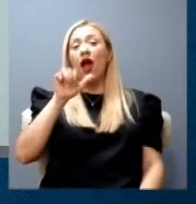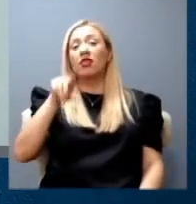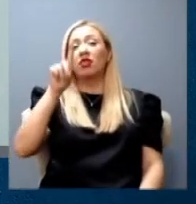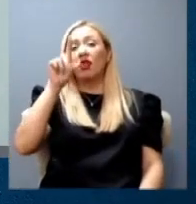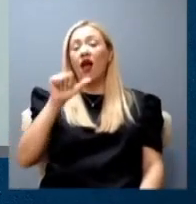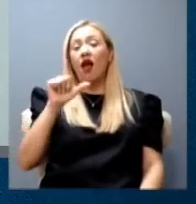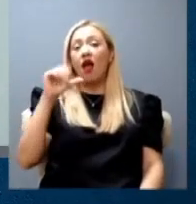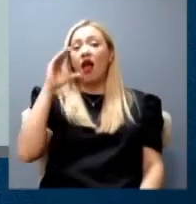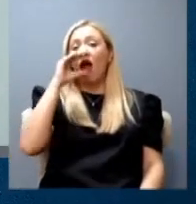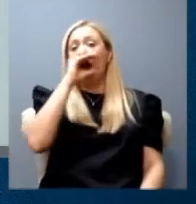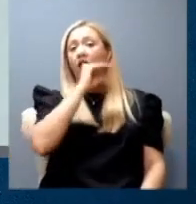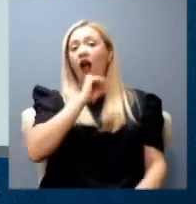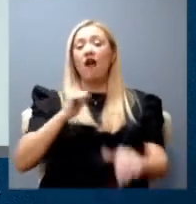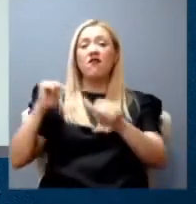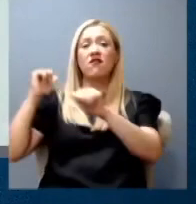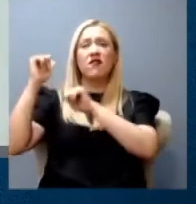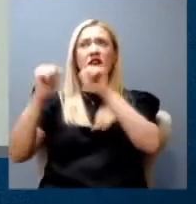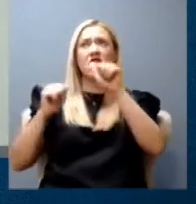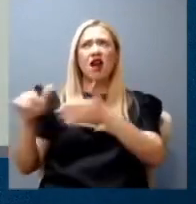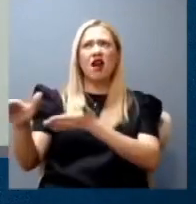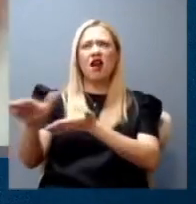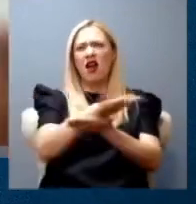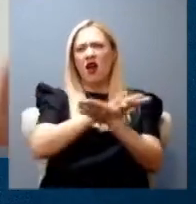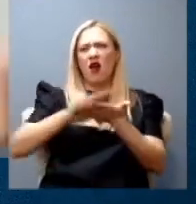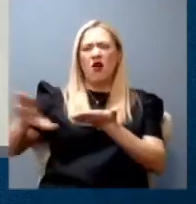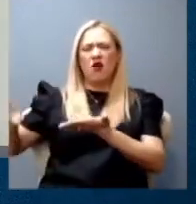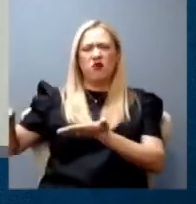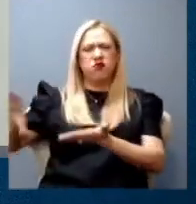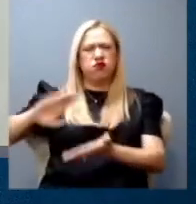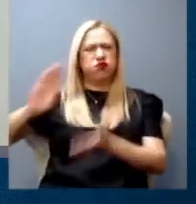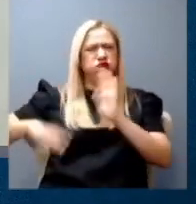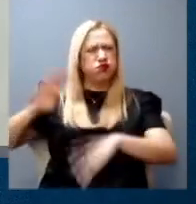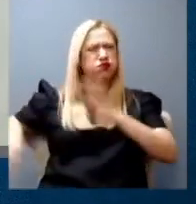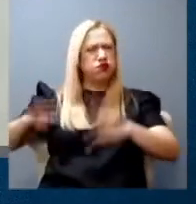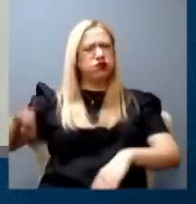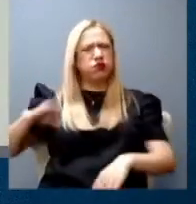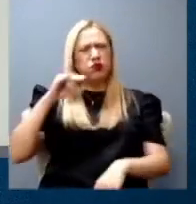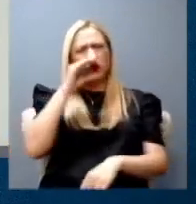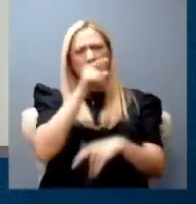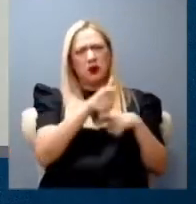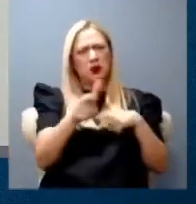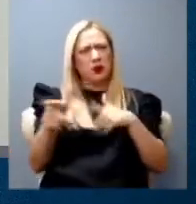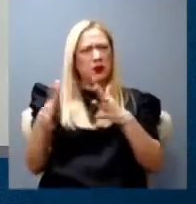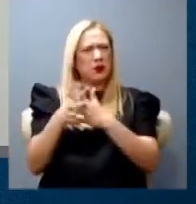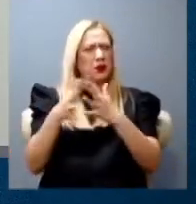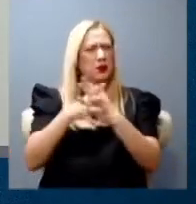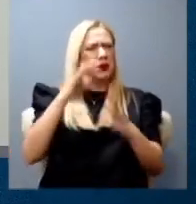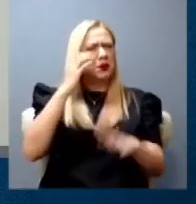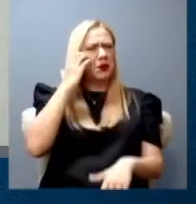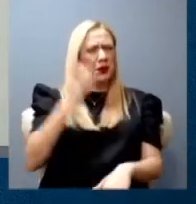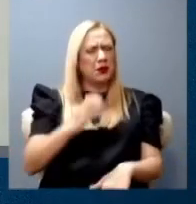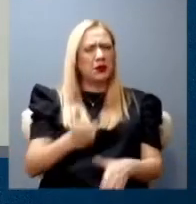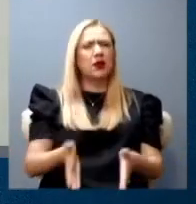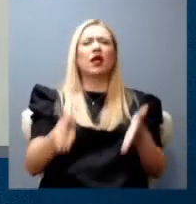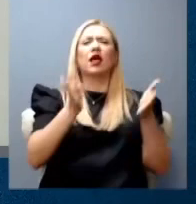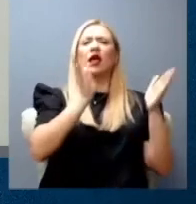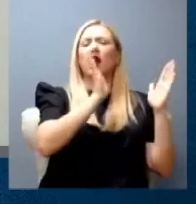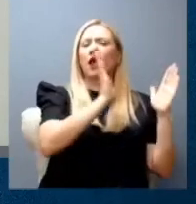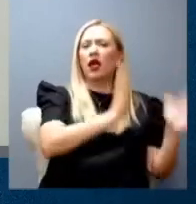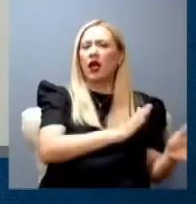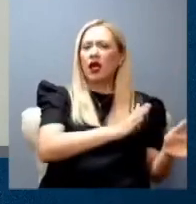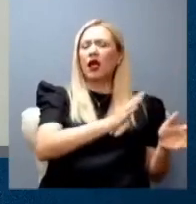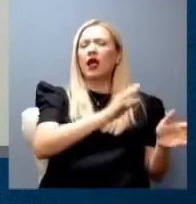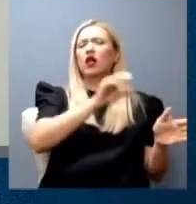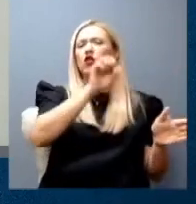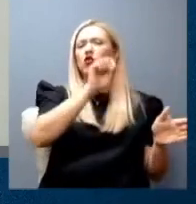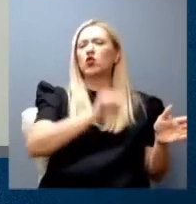esos países, en ese país, en Ruanda, en África, en Yugoslavia, lo hemos visto también con estos tribunales. Entonces, estamos hablando de periodos donde